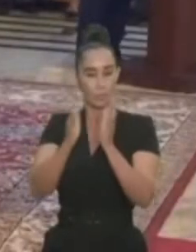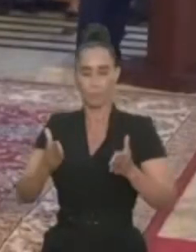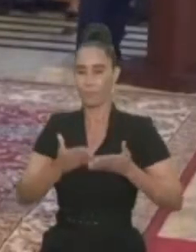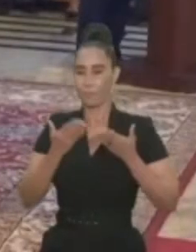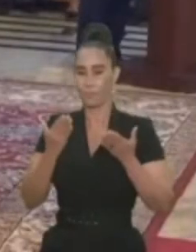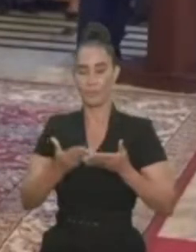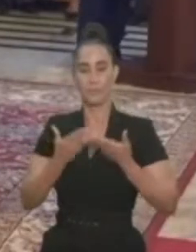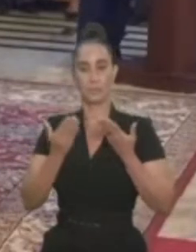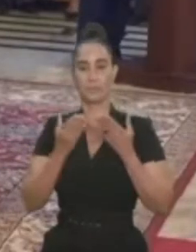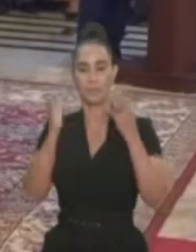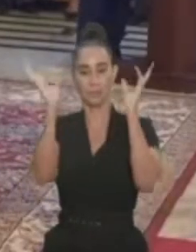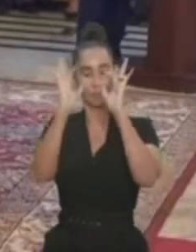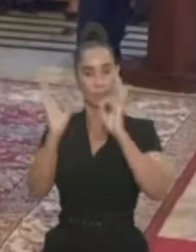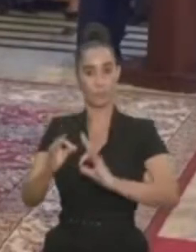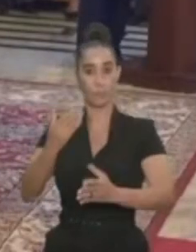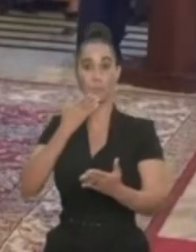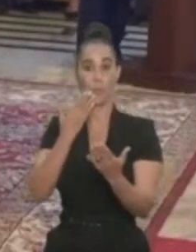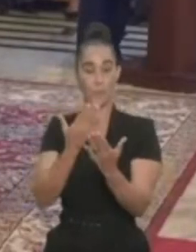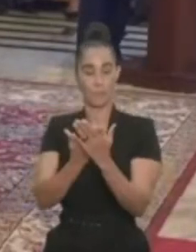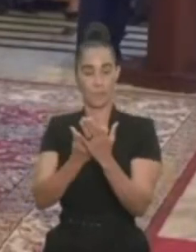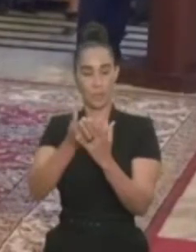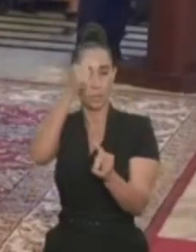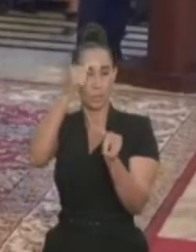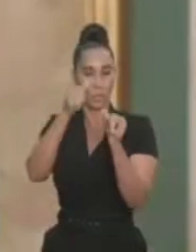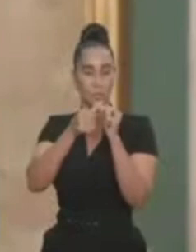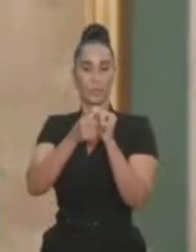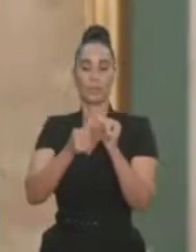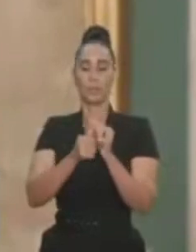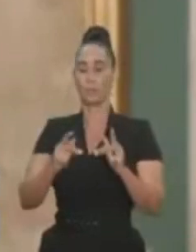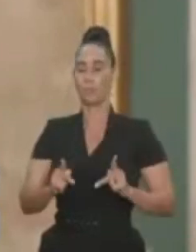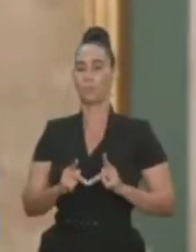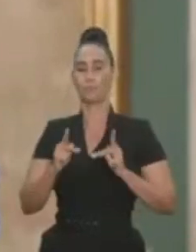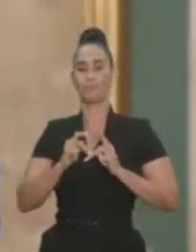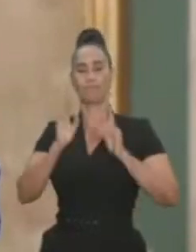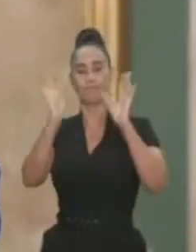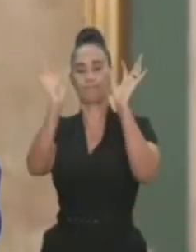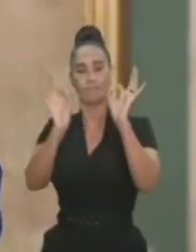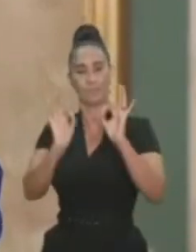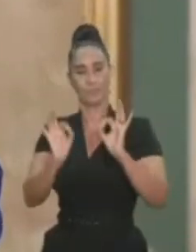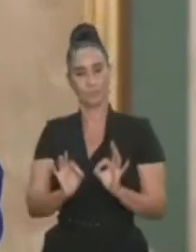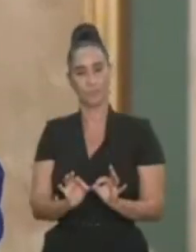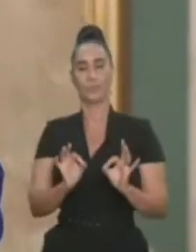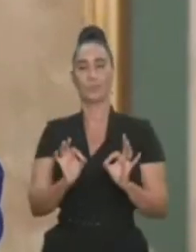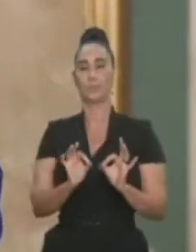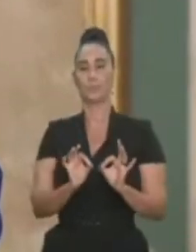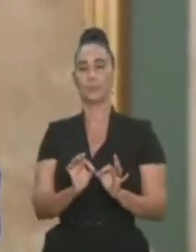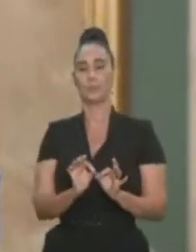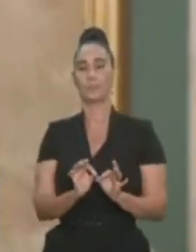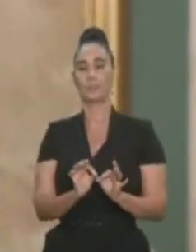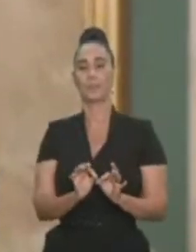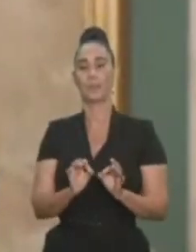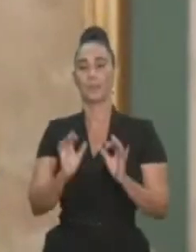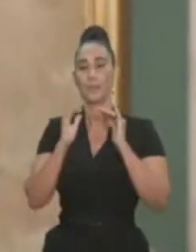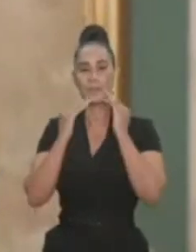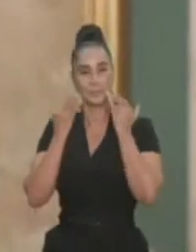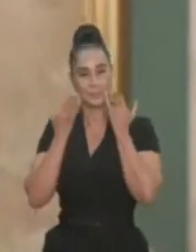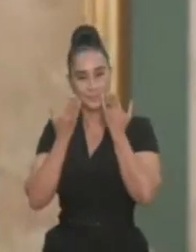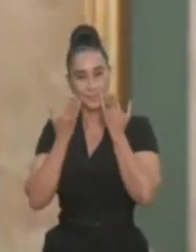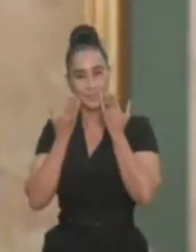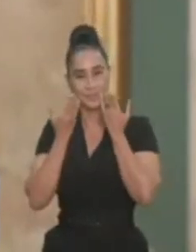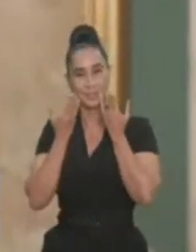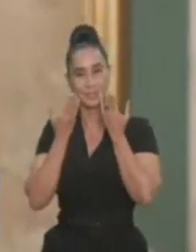de la mejor manera. Lo recordemos como fue, con esa sonrisa